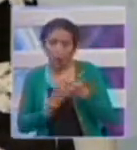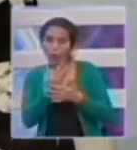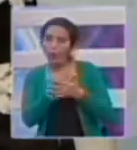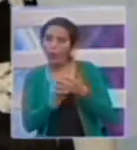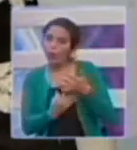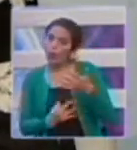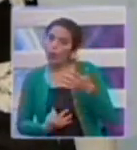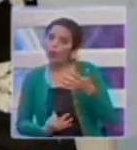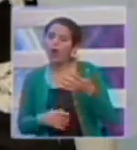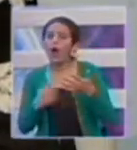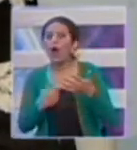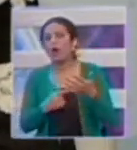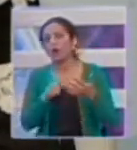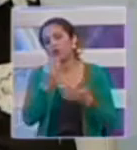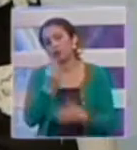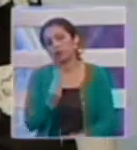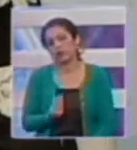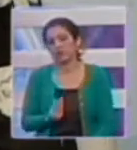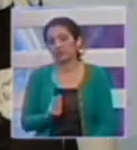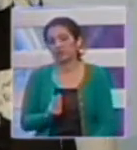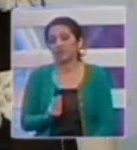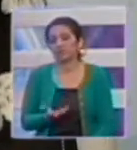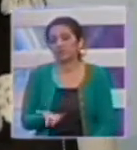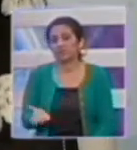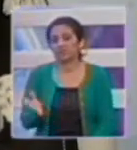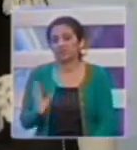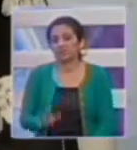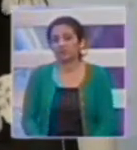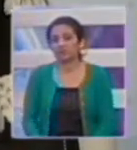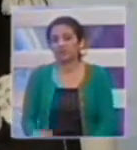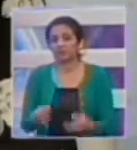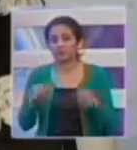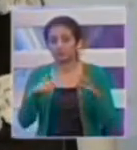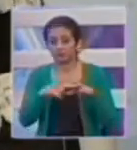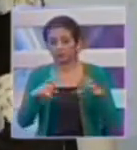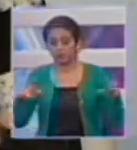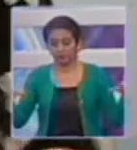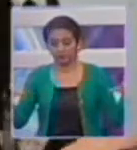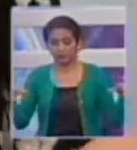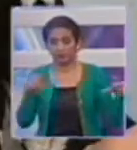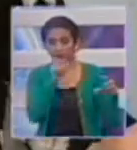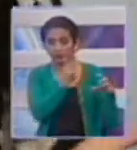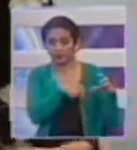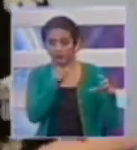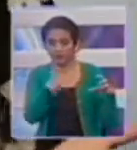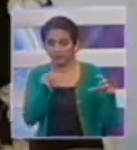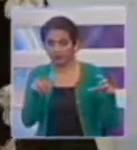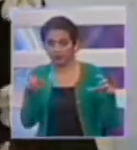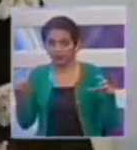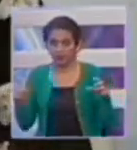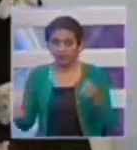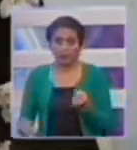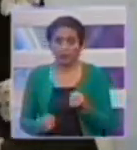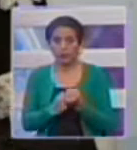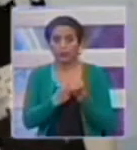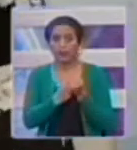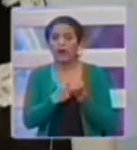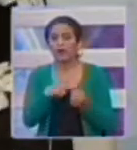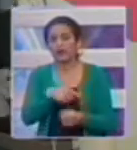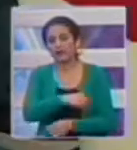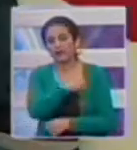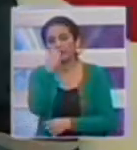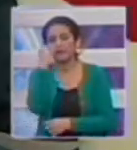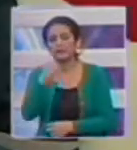curules y solamente el voto en plancha es el que en realidad potencia a su candidato. Esto va a ser parte del debate en el proceso electoral.